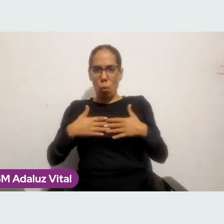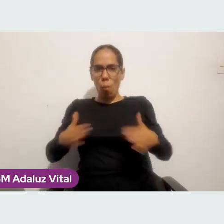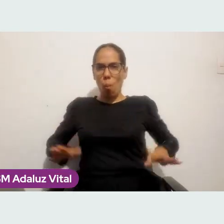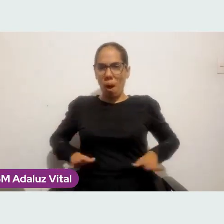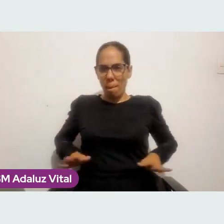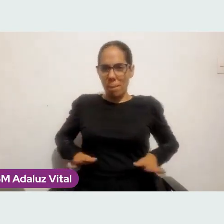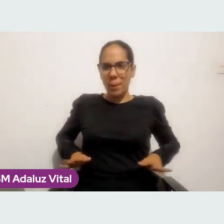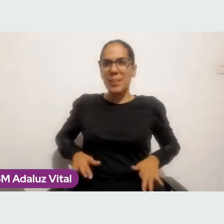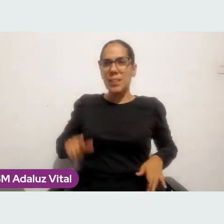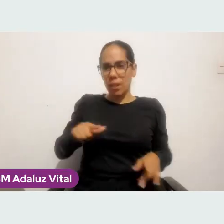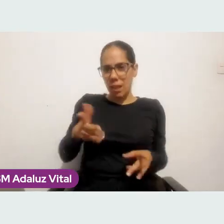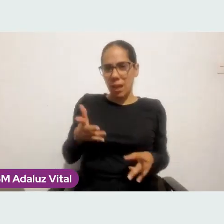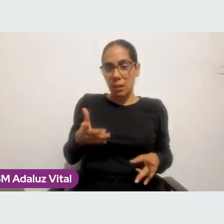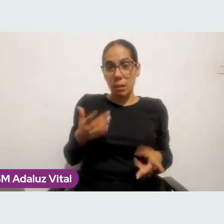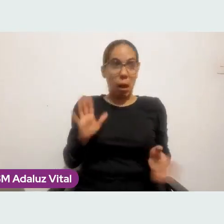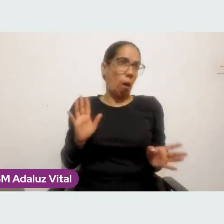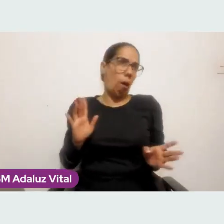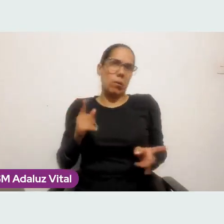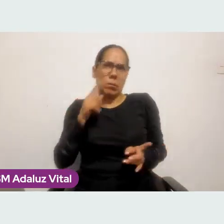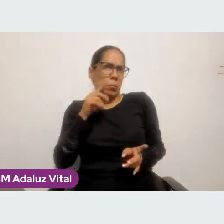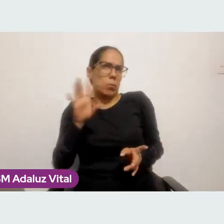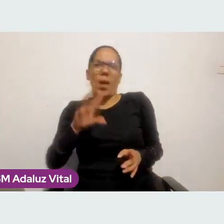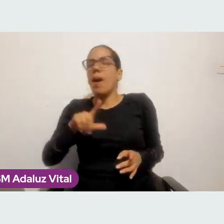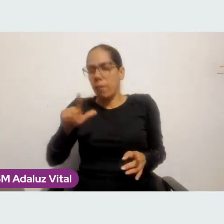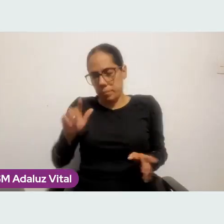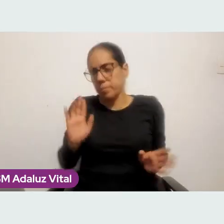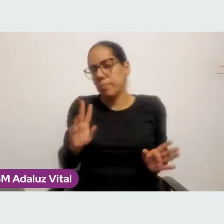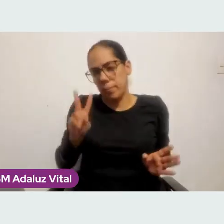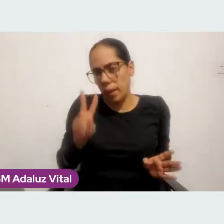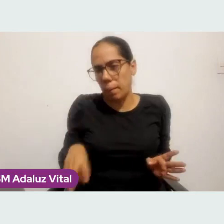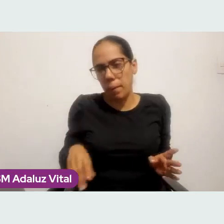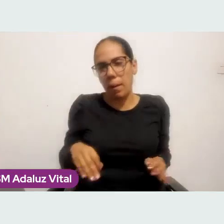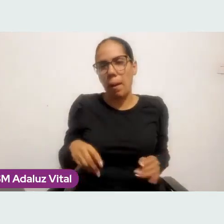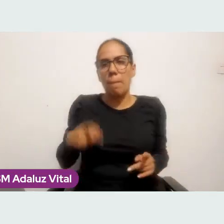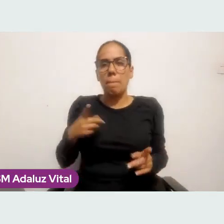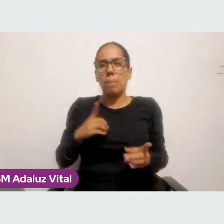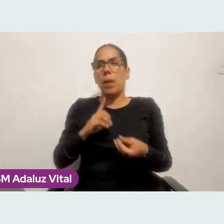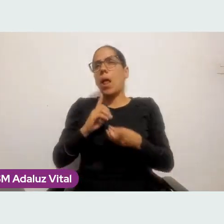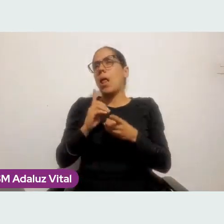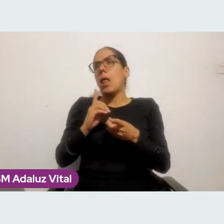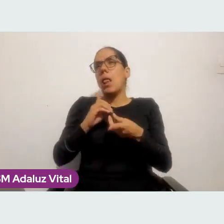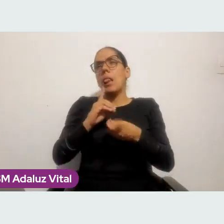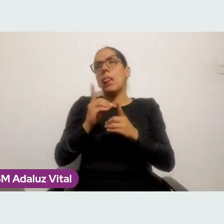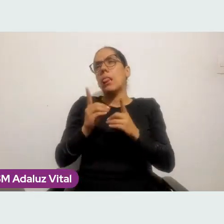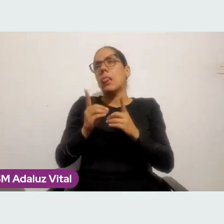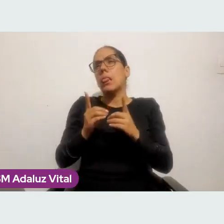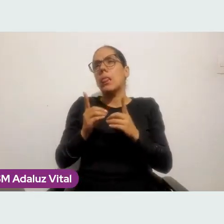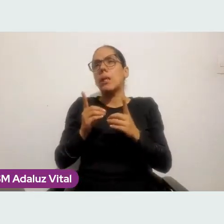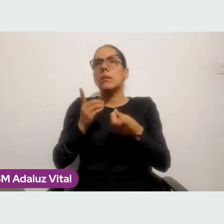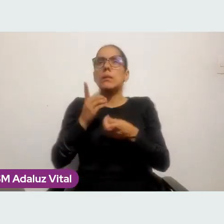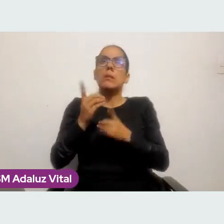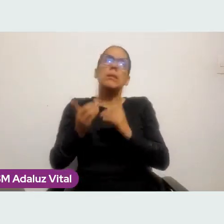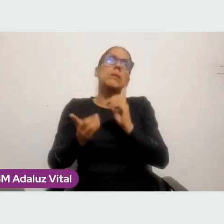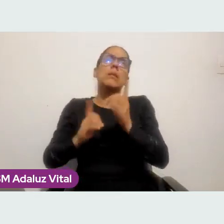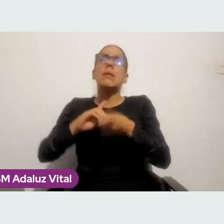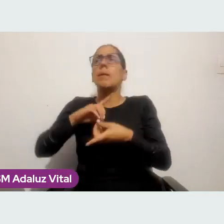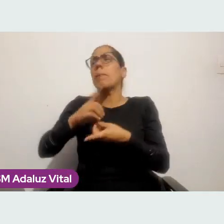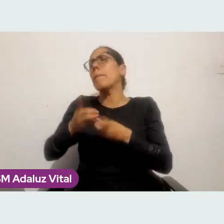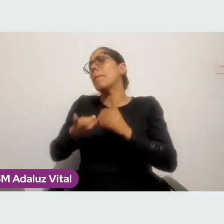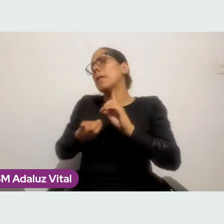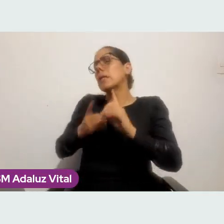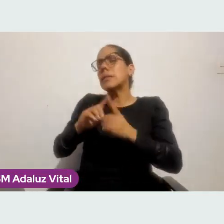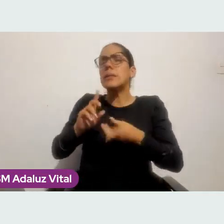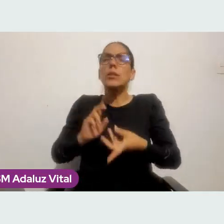se autodiagnostica, ¿no? Es que estoy en una depresión profunda, ¿no? Es que más bien tengo una paranoia enorme.